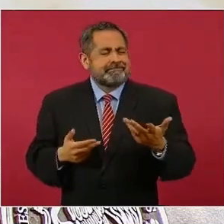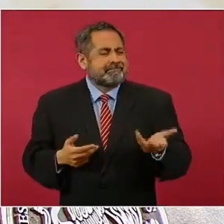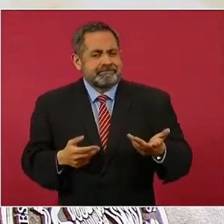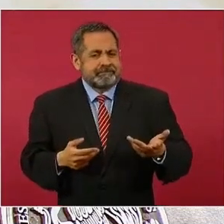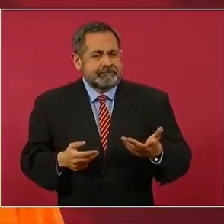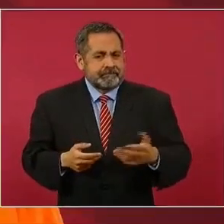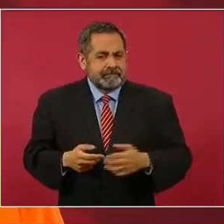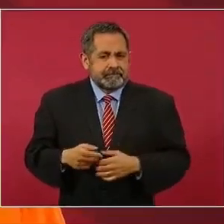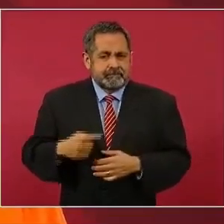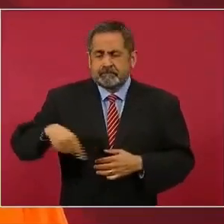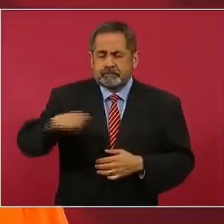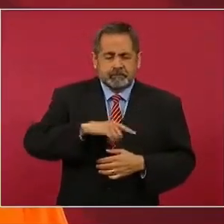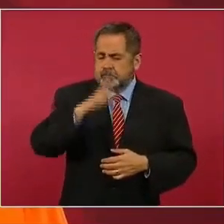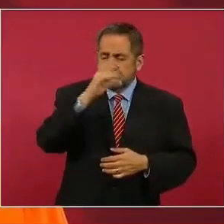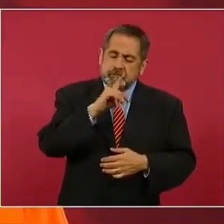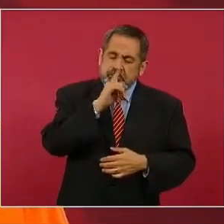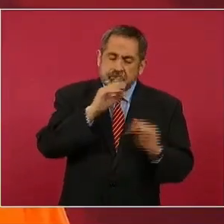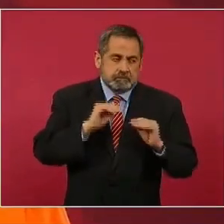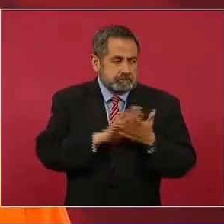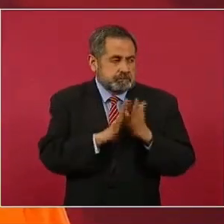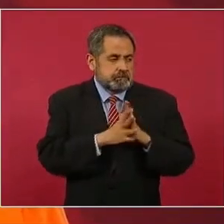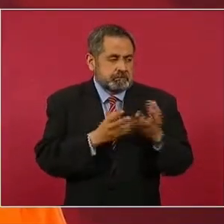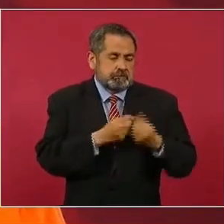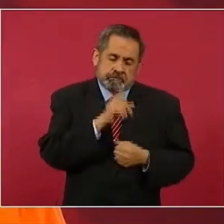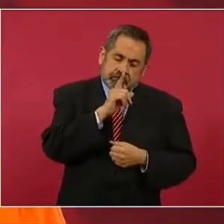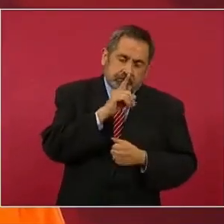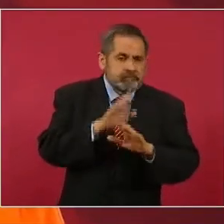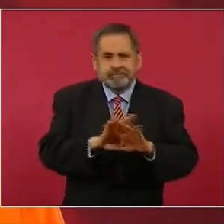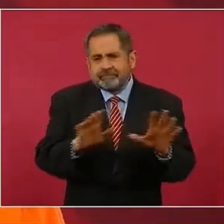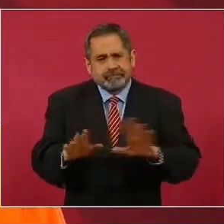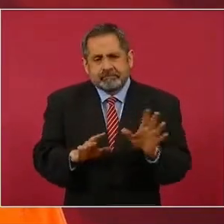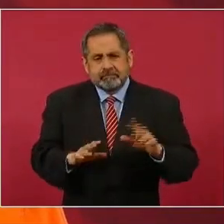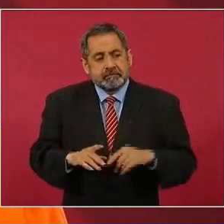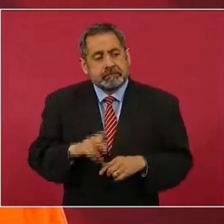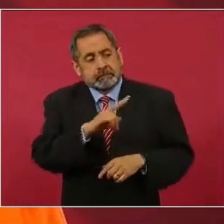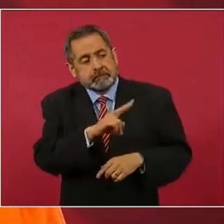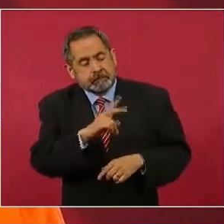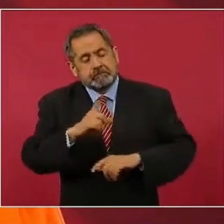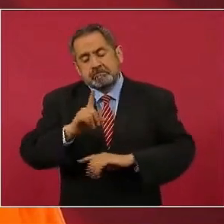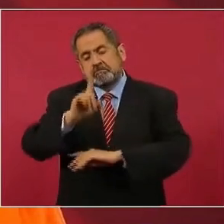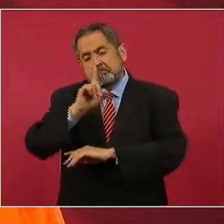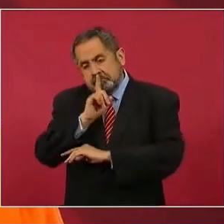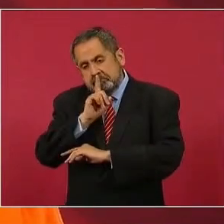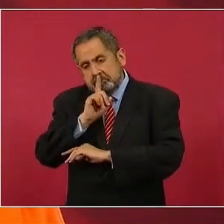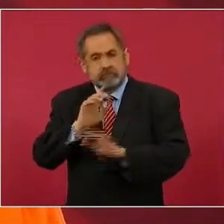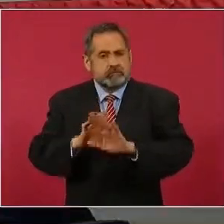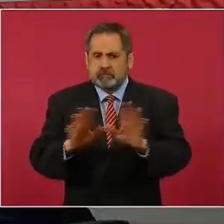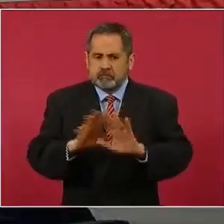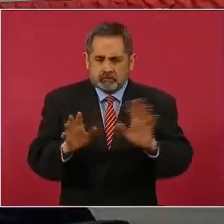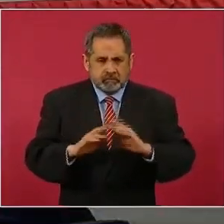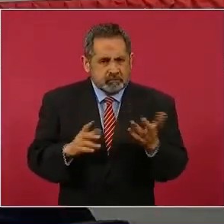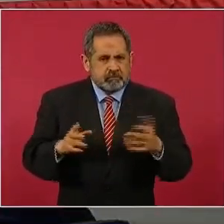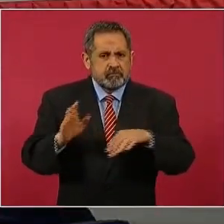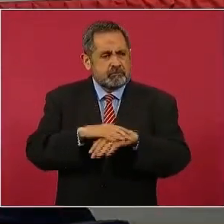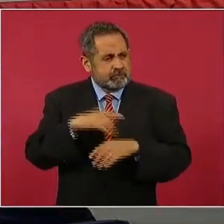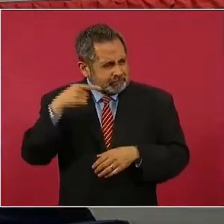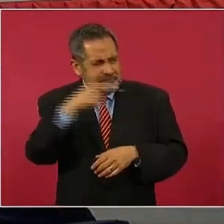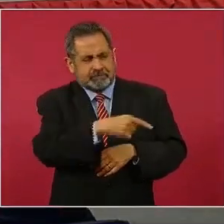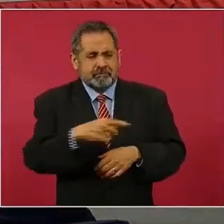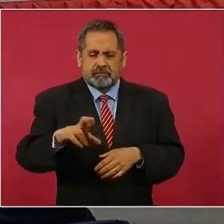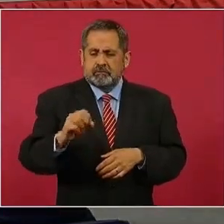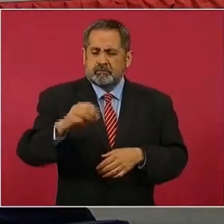No podemos ser cómplices ni ver ni dejarnos callados de ver cómo Romero de